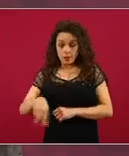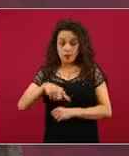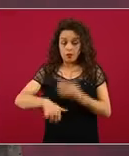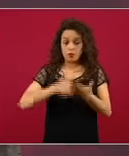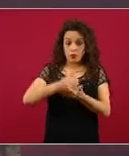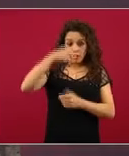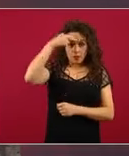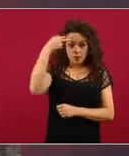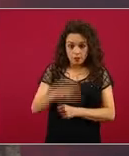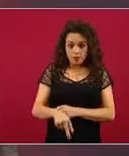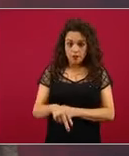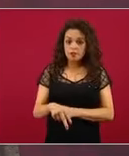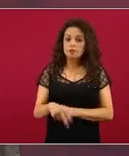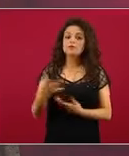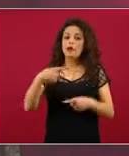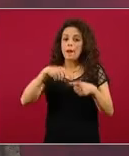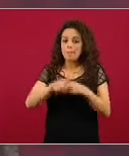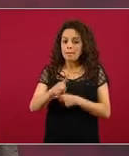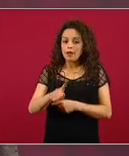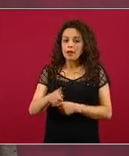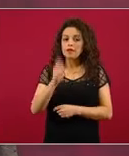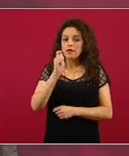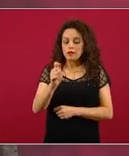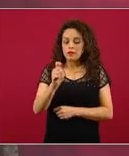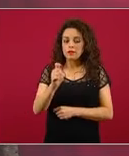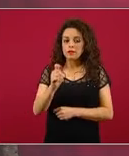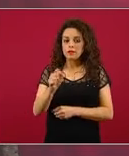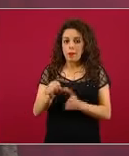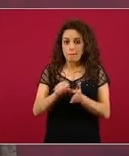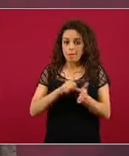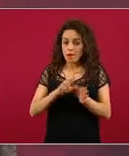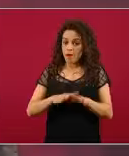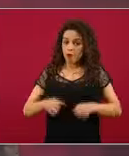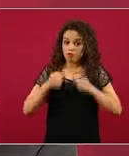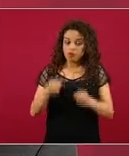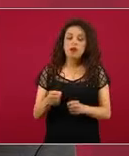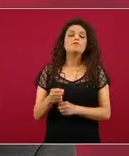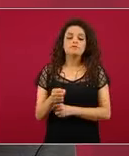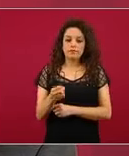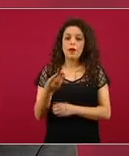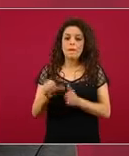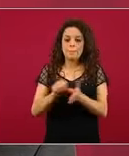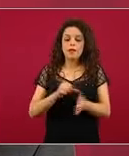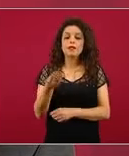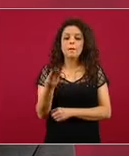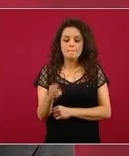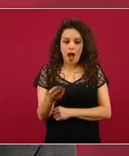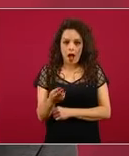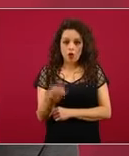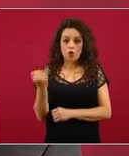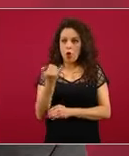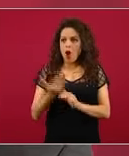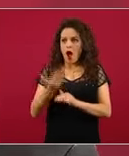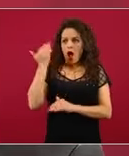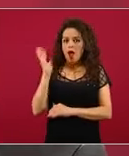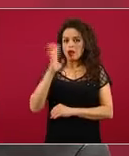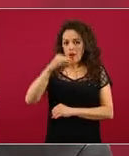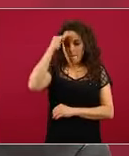la epidemia ocurrió en mayo, tal como en su momento hicimos una predicción matemática al respecto y lo